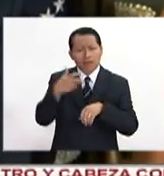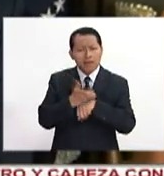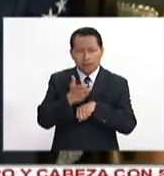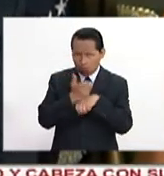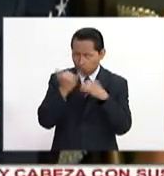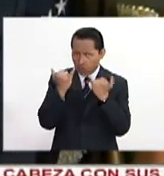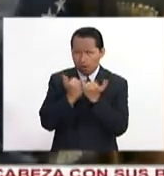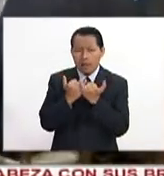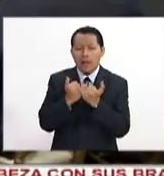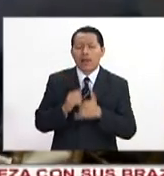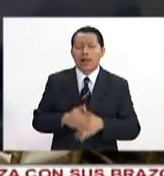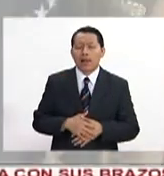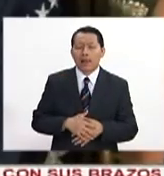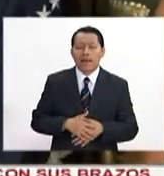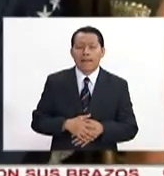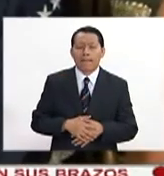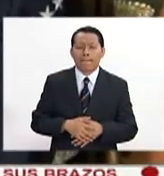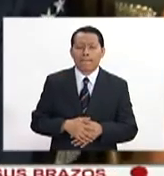Estados Unidos.